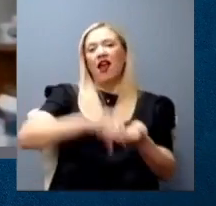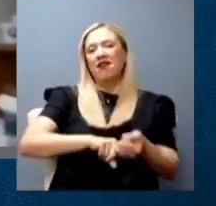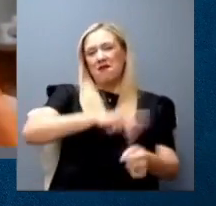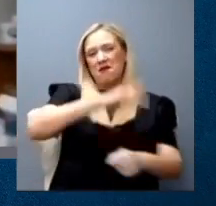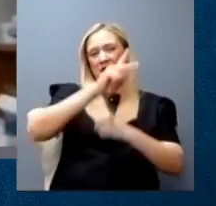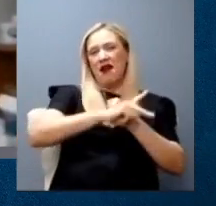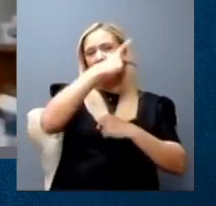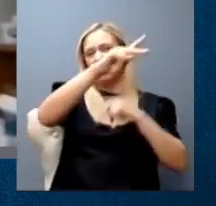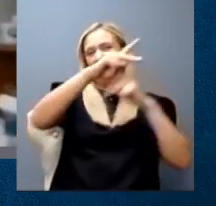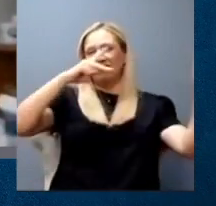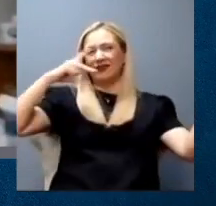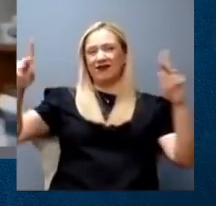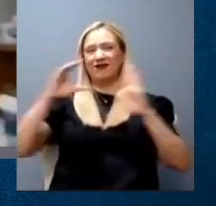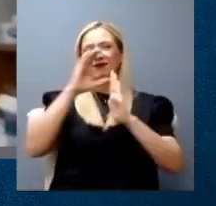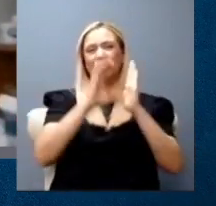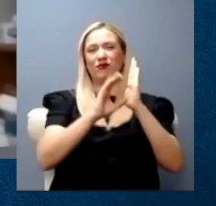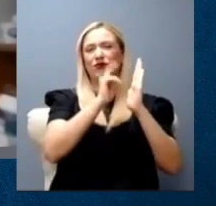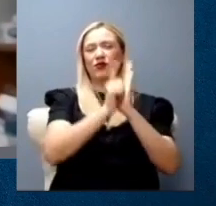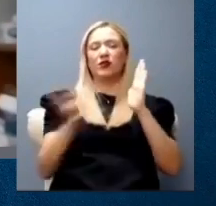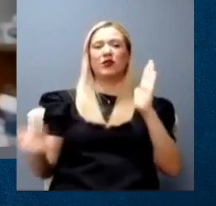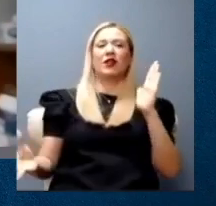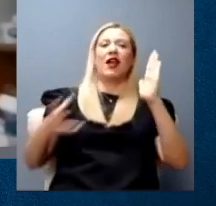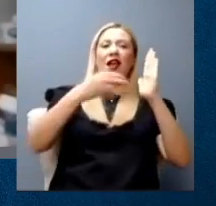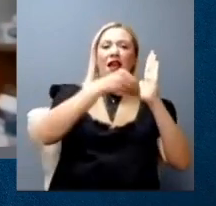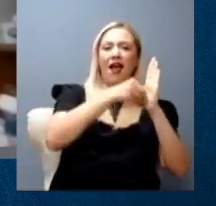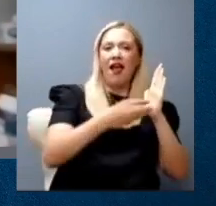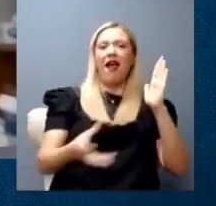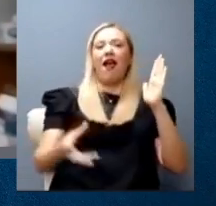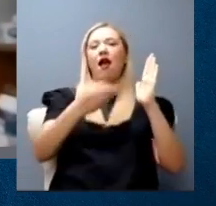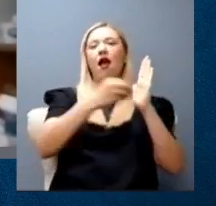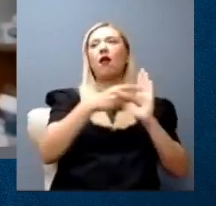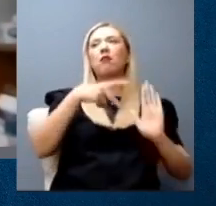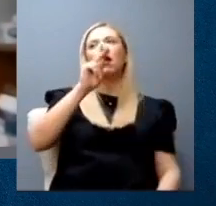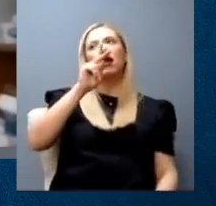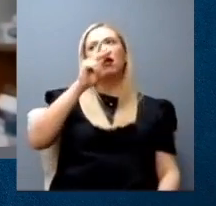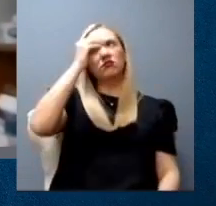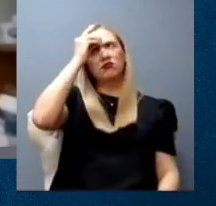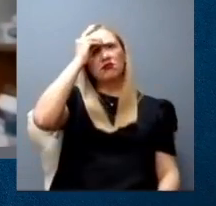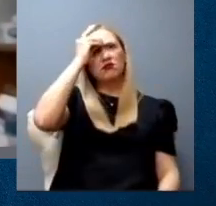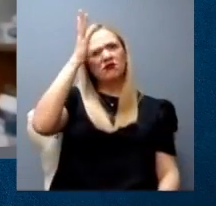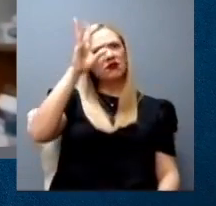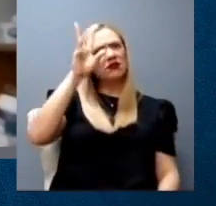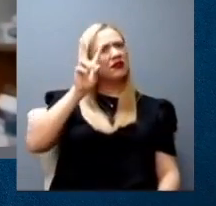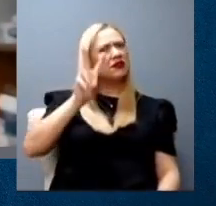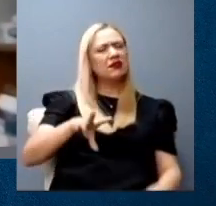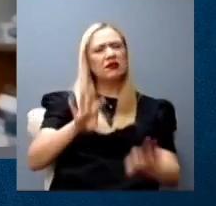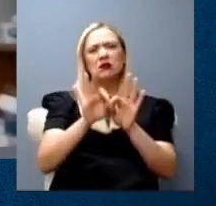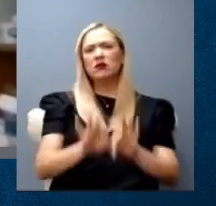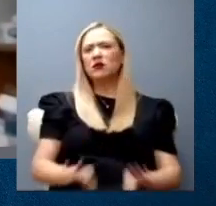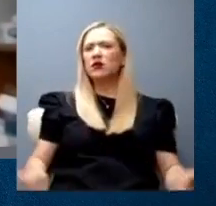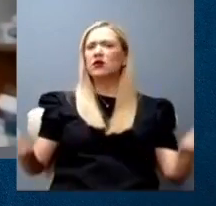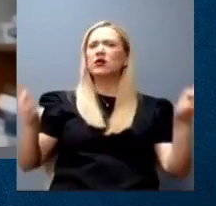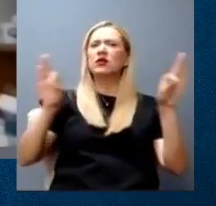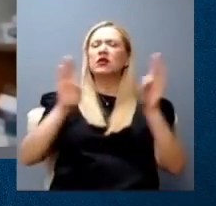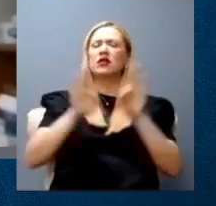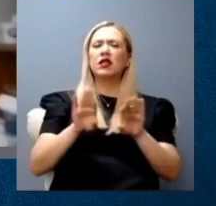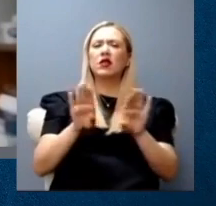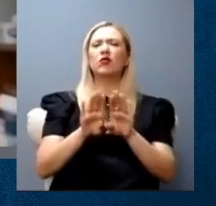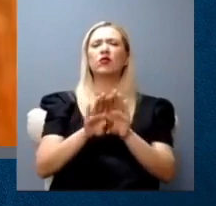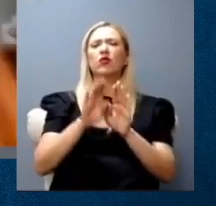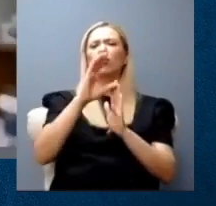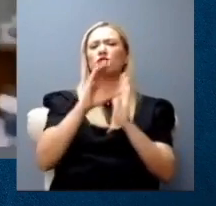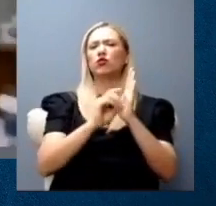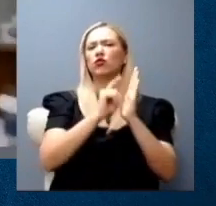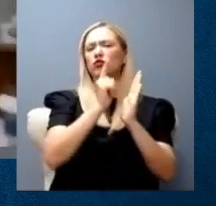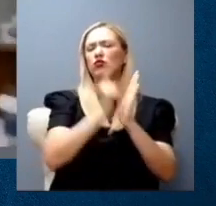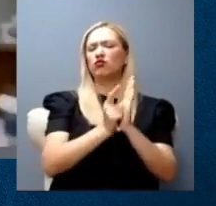ordenamientos constitucionales, pero solemos olvidarnos de la tremenda, importante influencia que tuvieron los ordenamientos constitucionales,